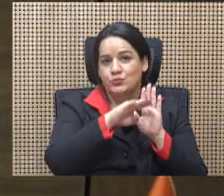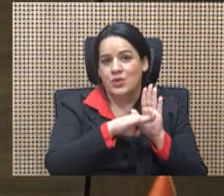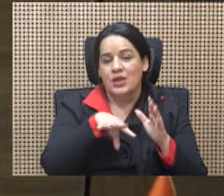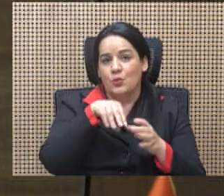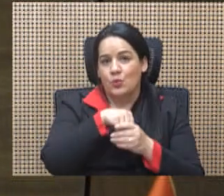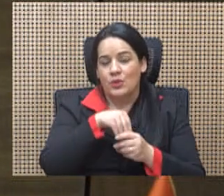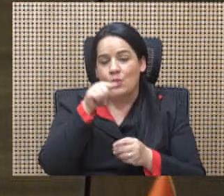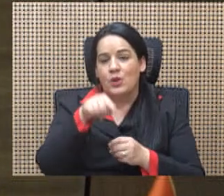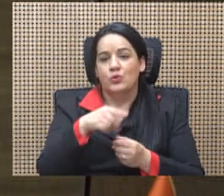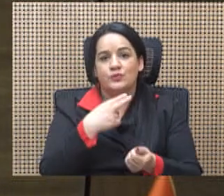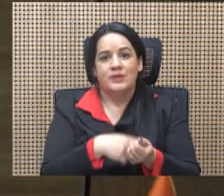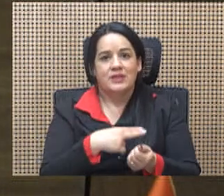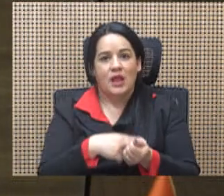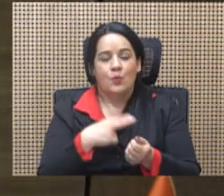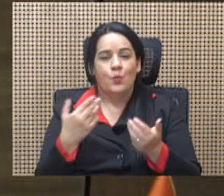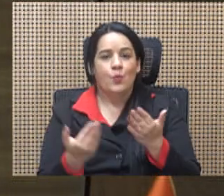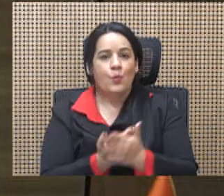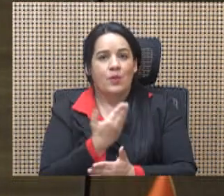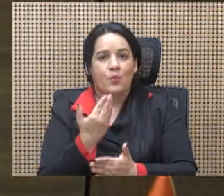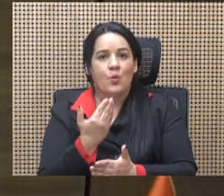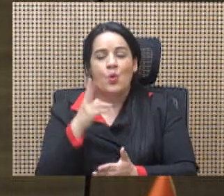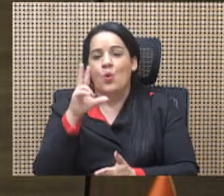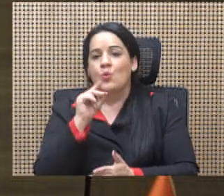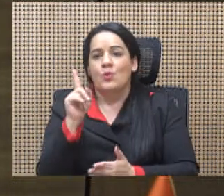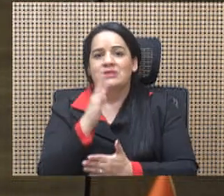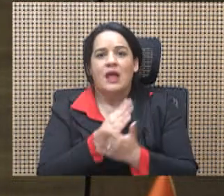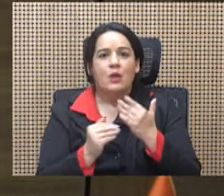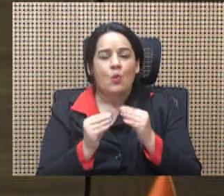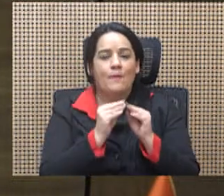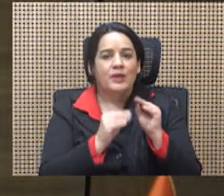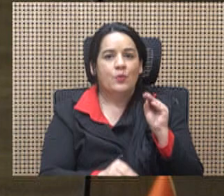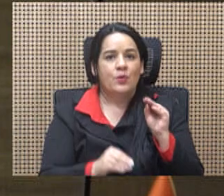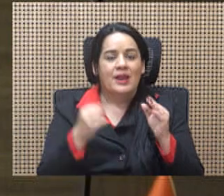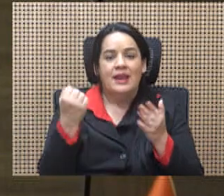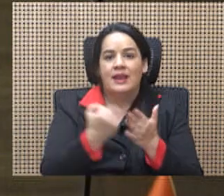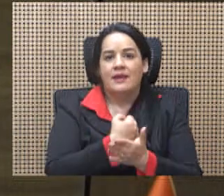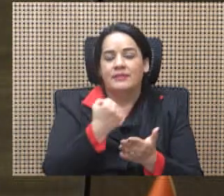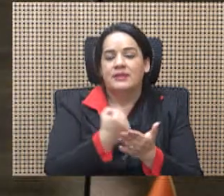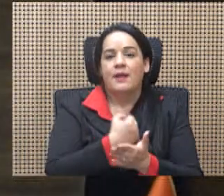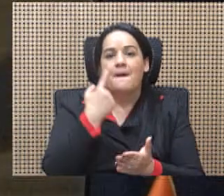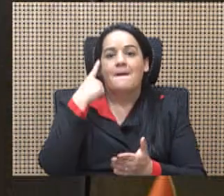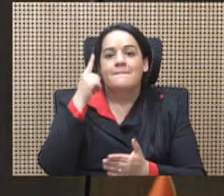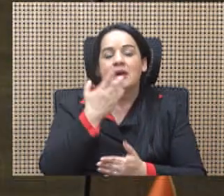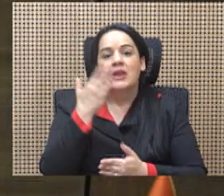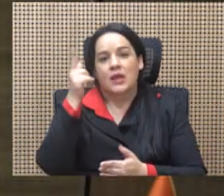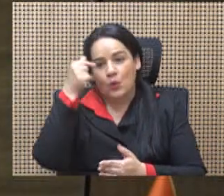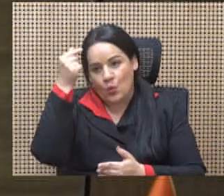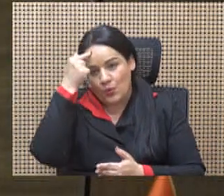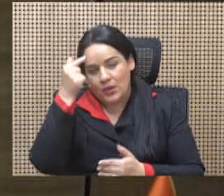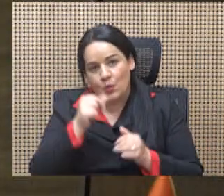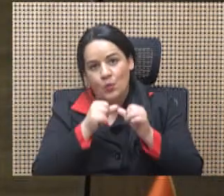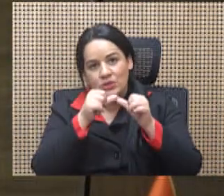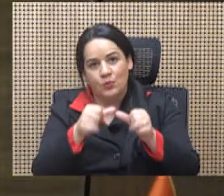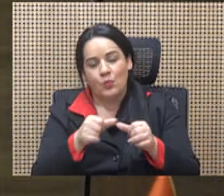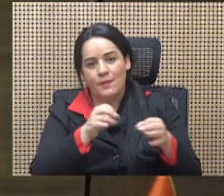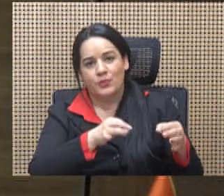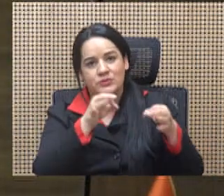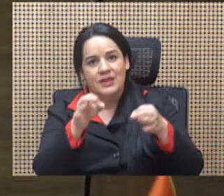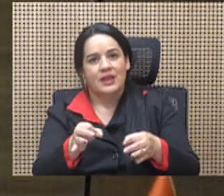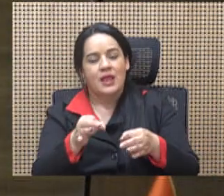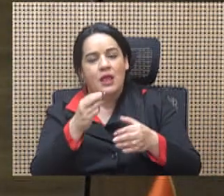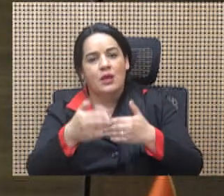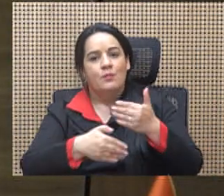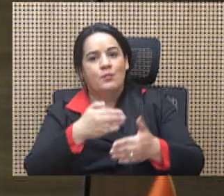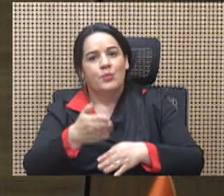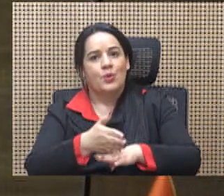nuevo no es una cuestión menor Lamentablemente para que el gobierno continúe postergando El Progreso y